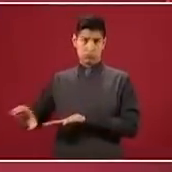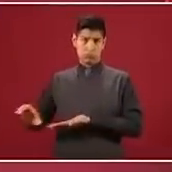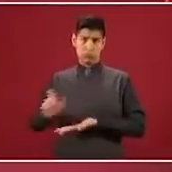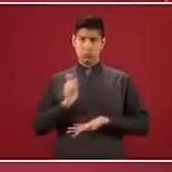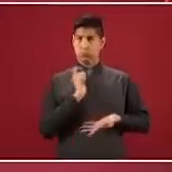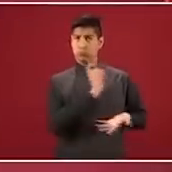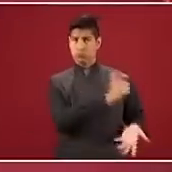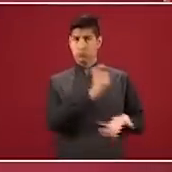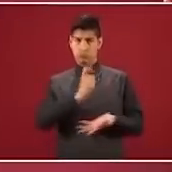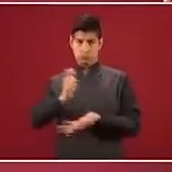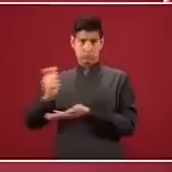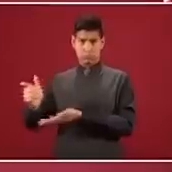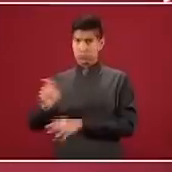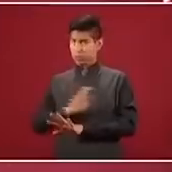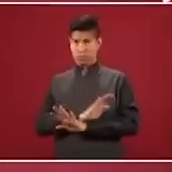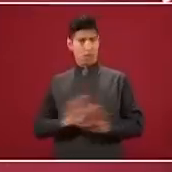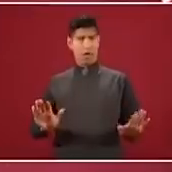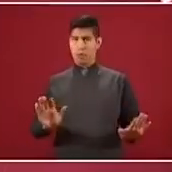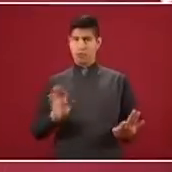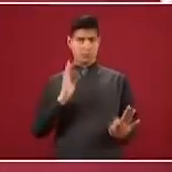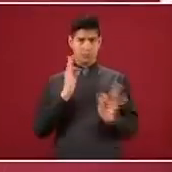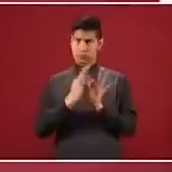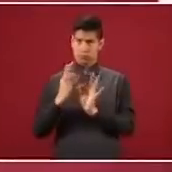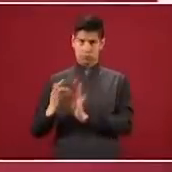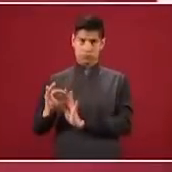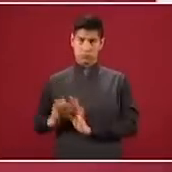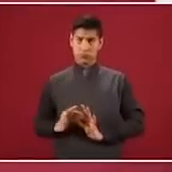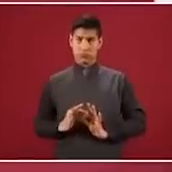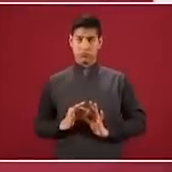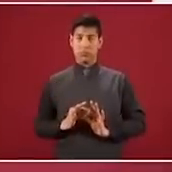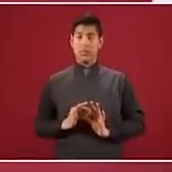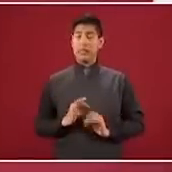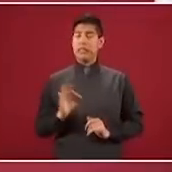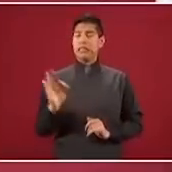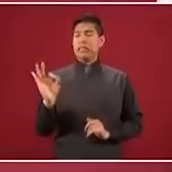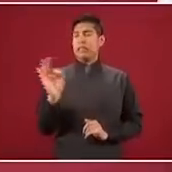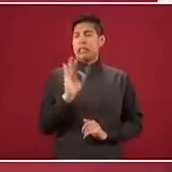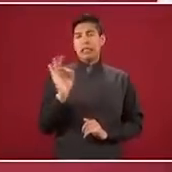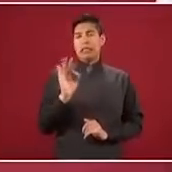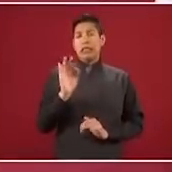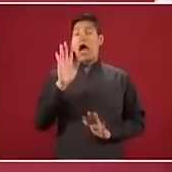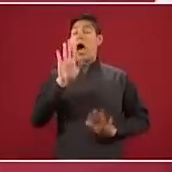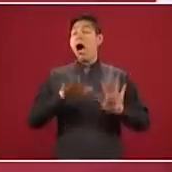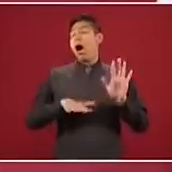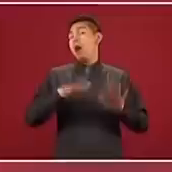en tiempo y cantidad. Y a veces hasta